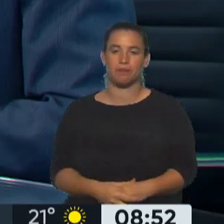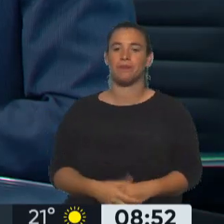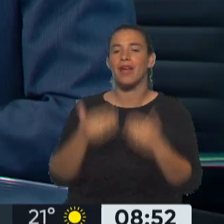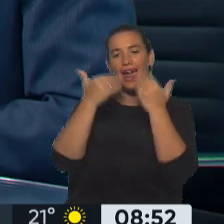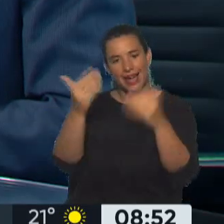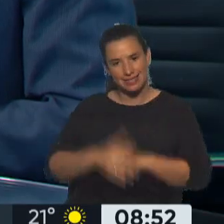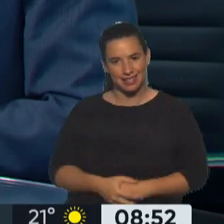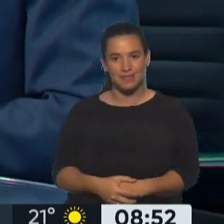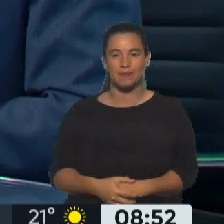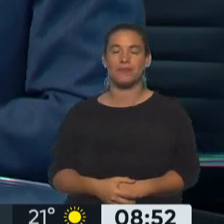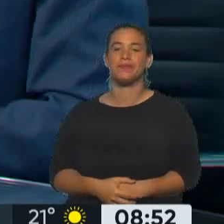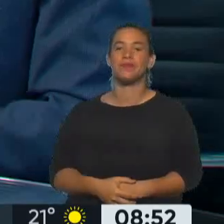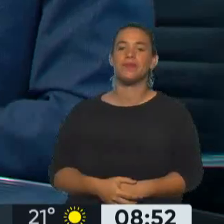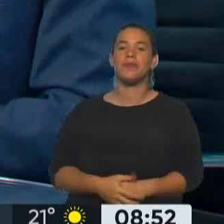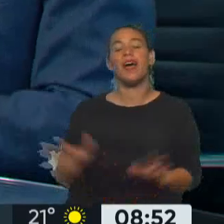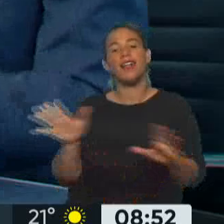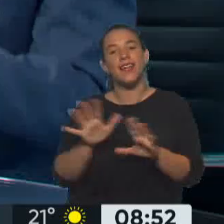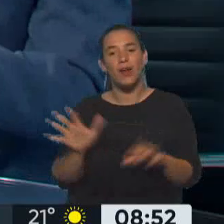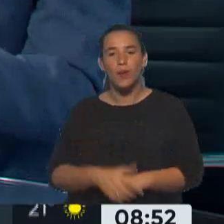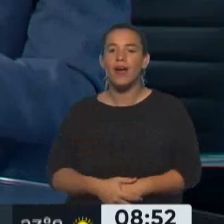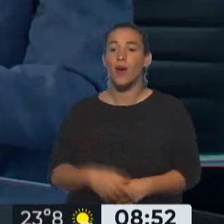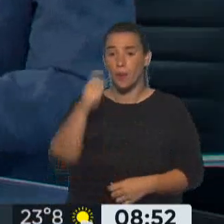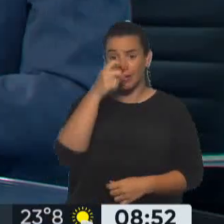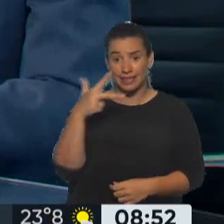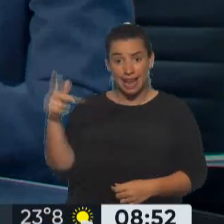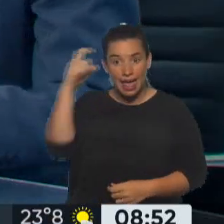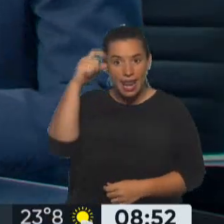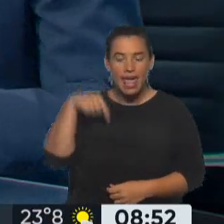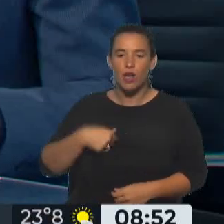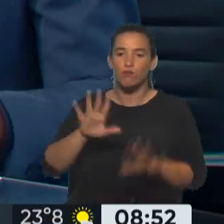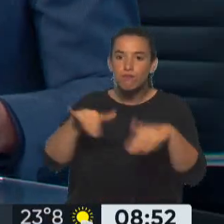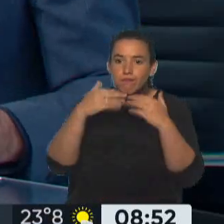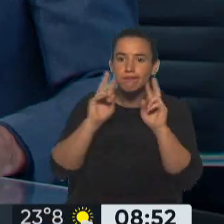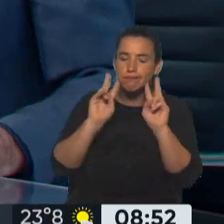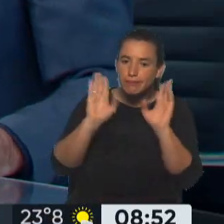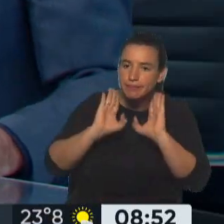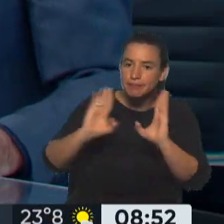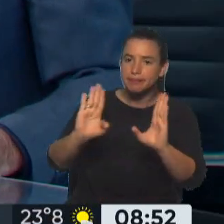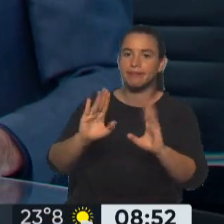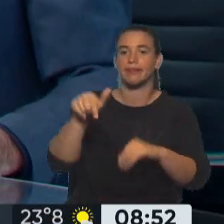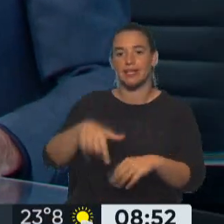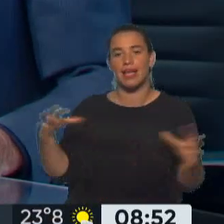luego. Bueno, 23 de enero entonces estaremos allí expectantes de estas sesiones extraordinarias en el Congreso de la Nación.